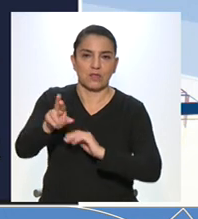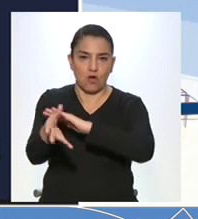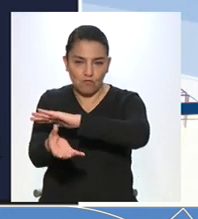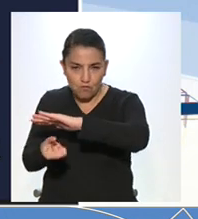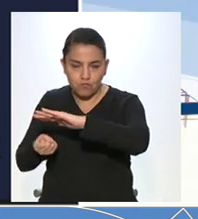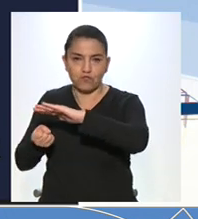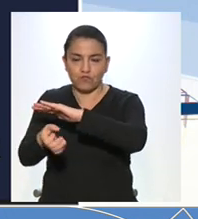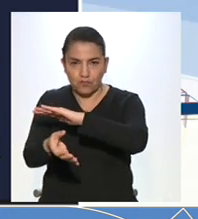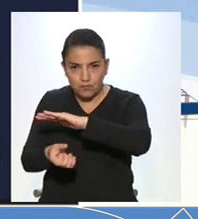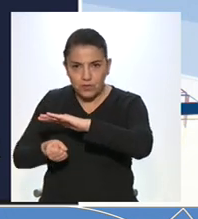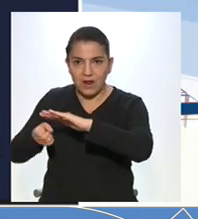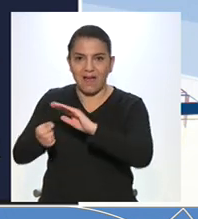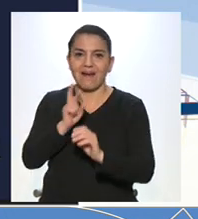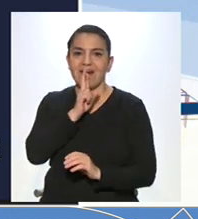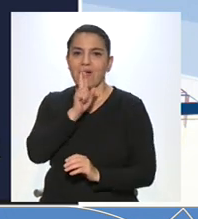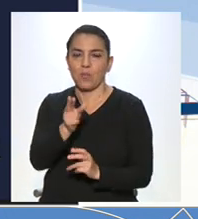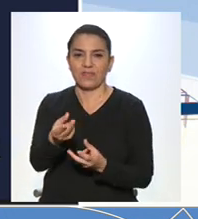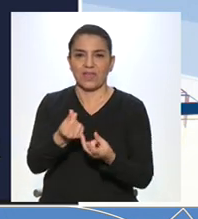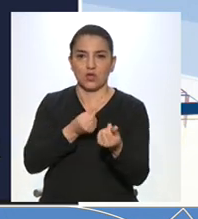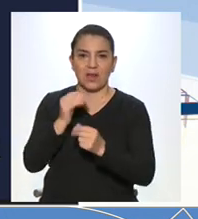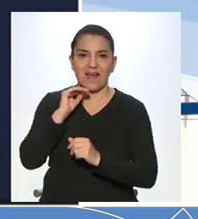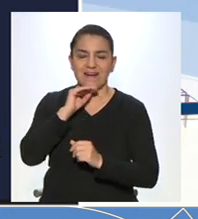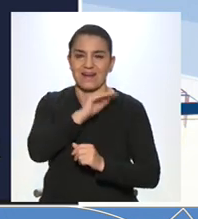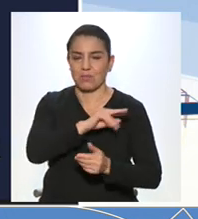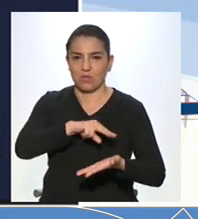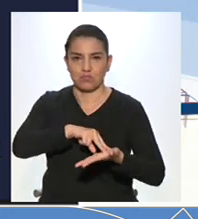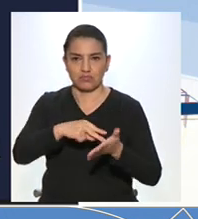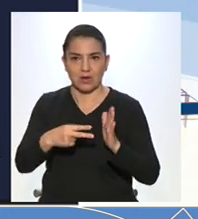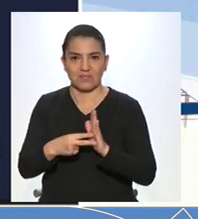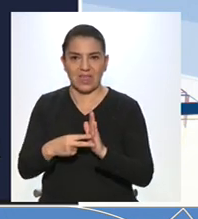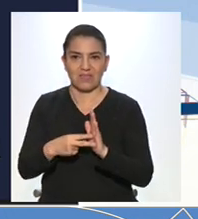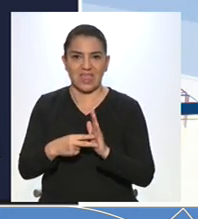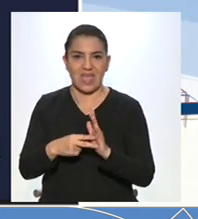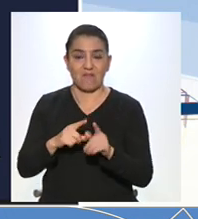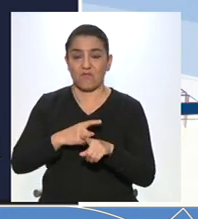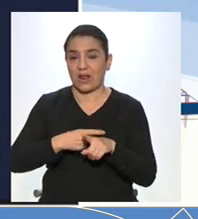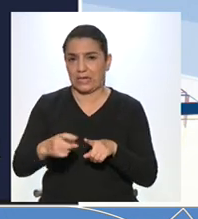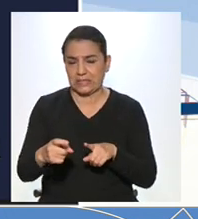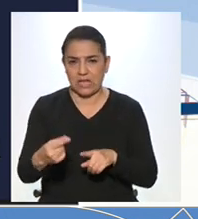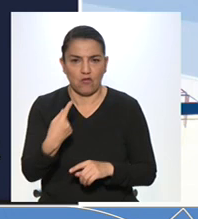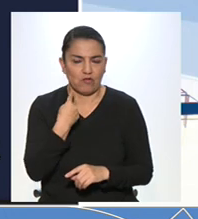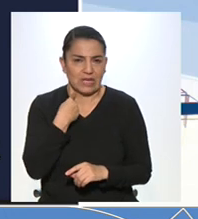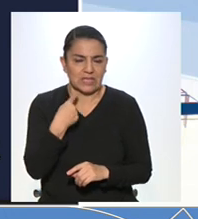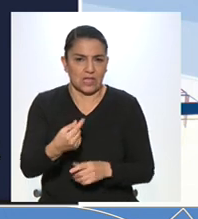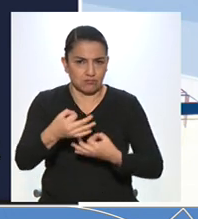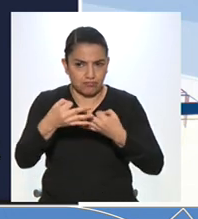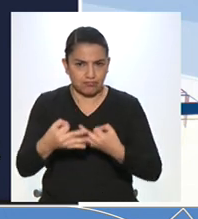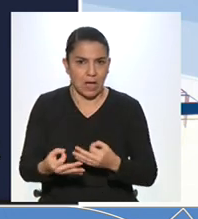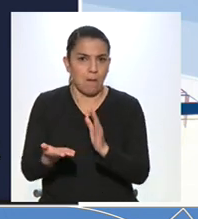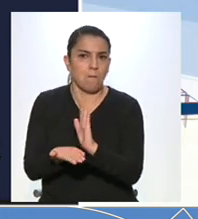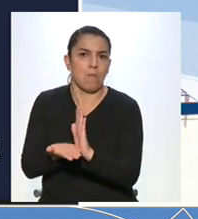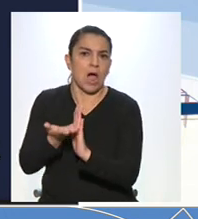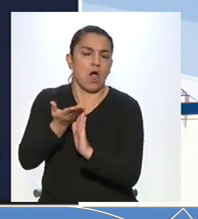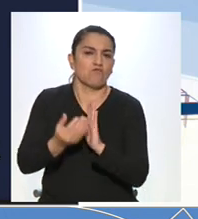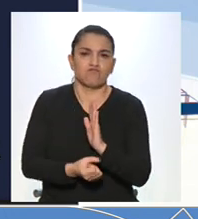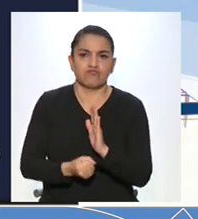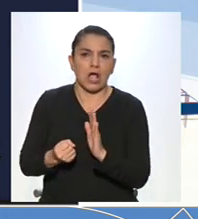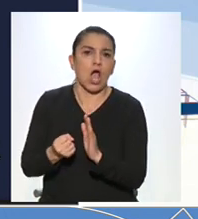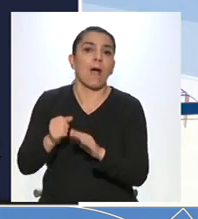de la economía se ha ido haciendo más rápida y adversa, amenazando con afectar seriamente, a través de una mayor inflación, mayor costo del